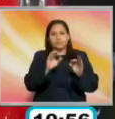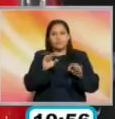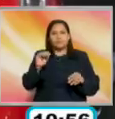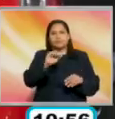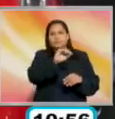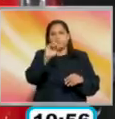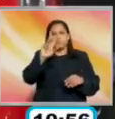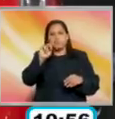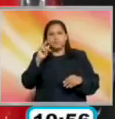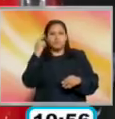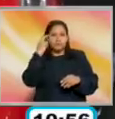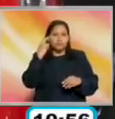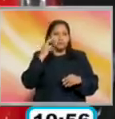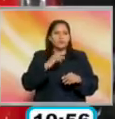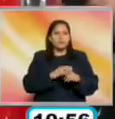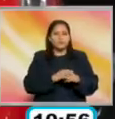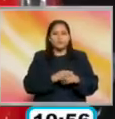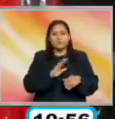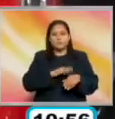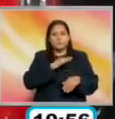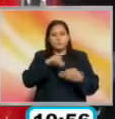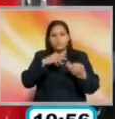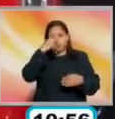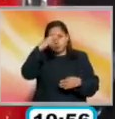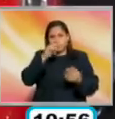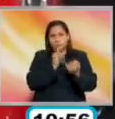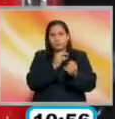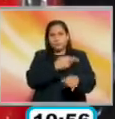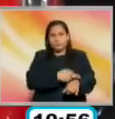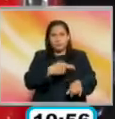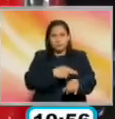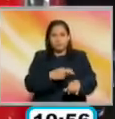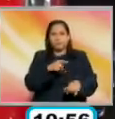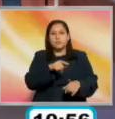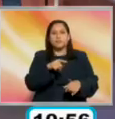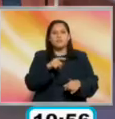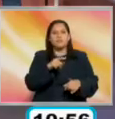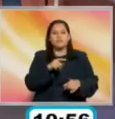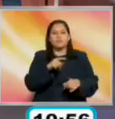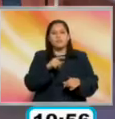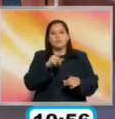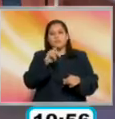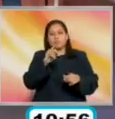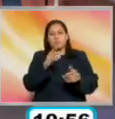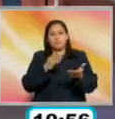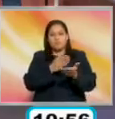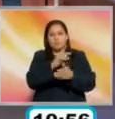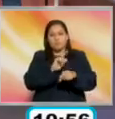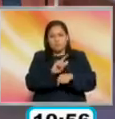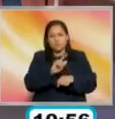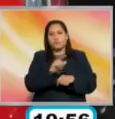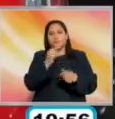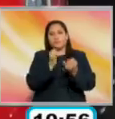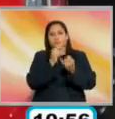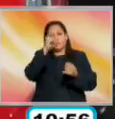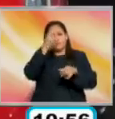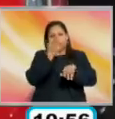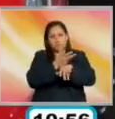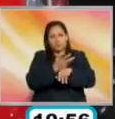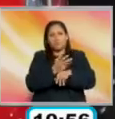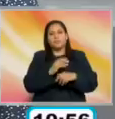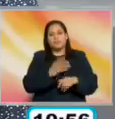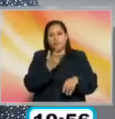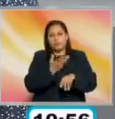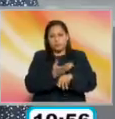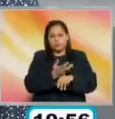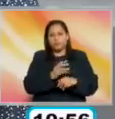de medios. Qué bien. Por todo México y tenemos también planes de pisar Sudamérica y Norteamérica. Hay que dar las redes sociales,